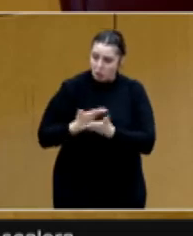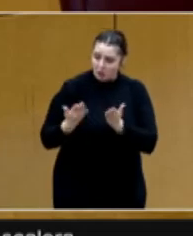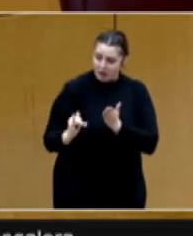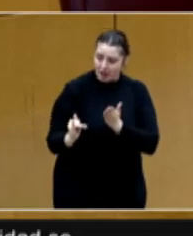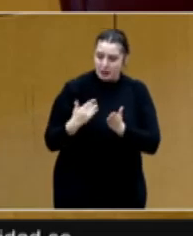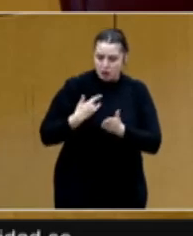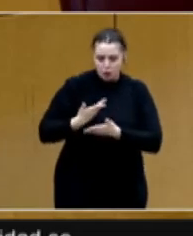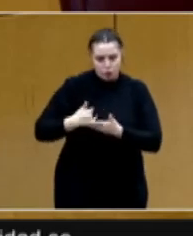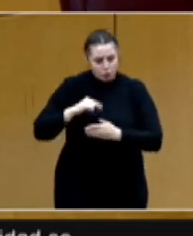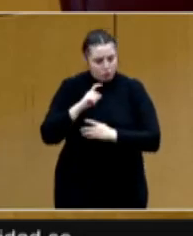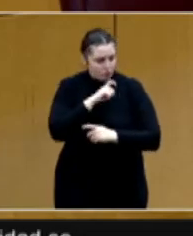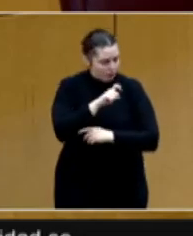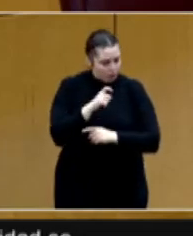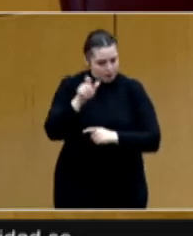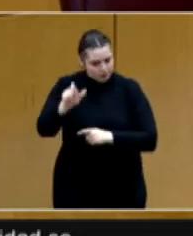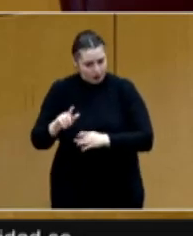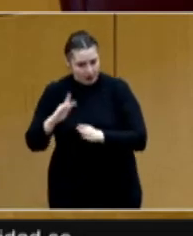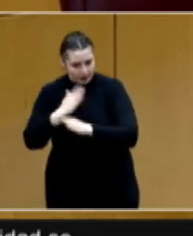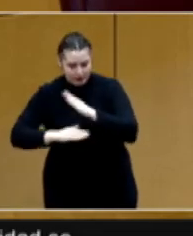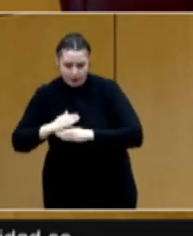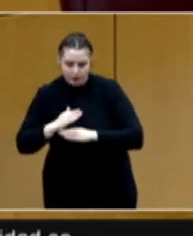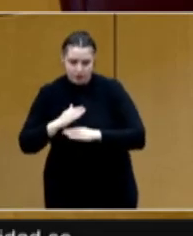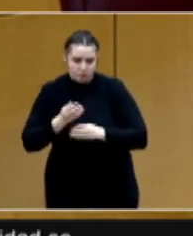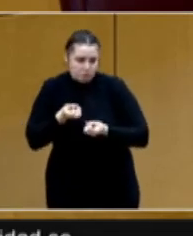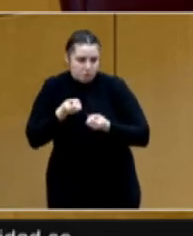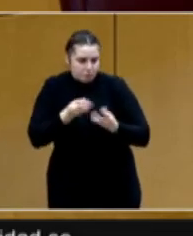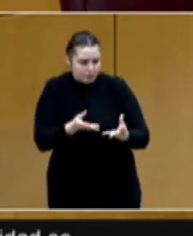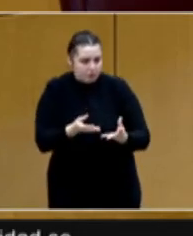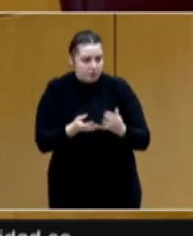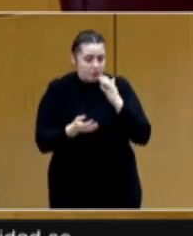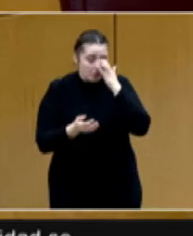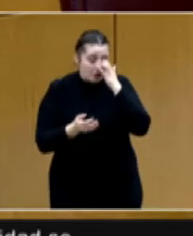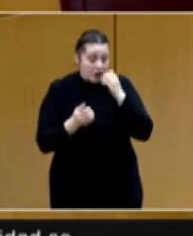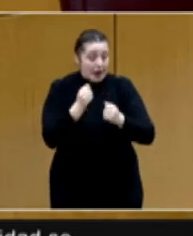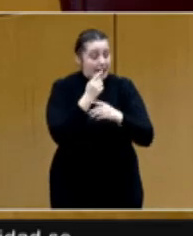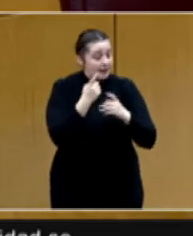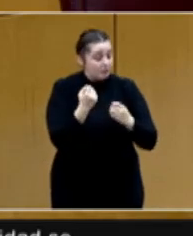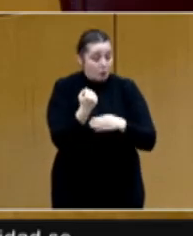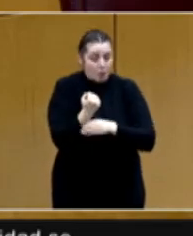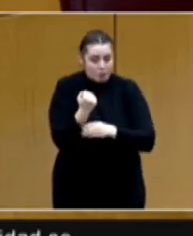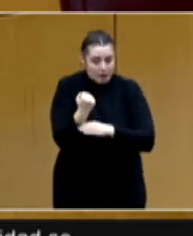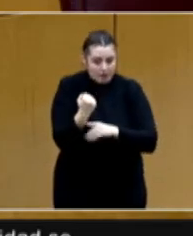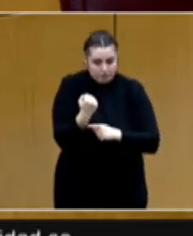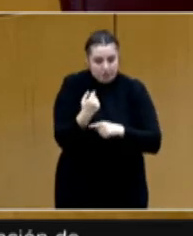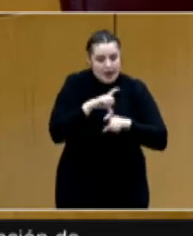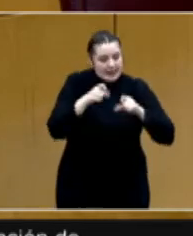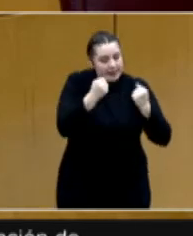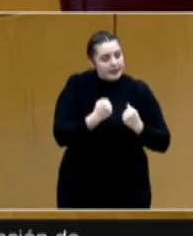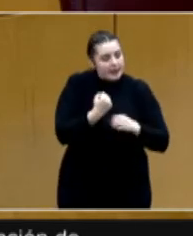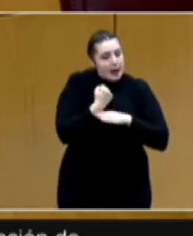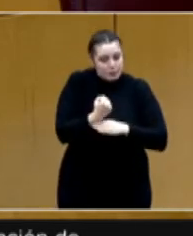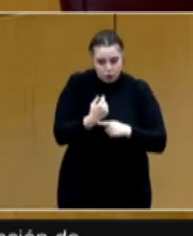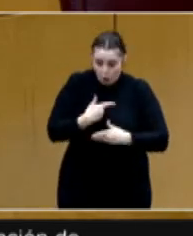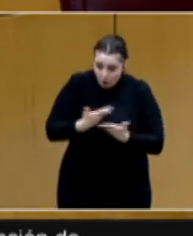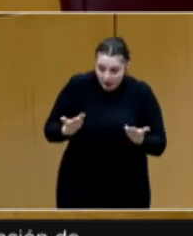si Nosotros hemos conseguido transmitir que las personas confíen en las entidades de apoyo una barandilla donde